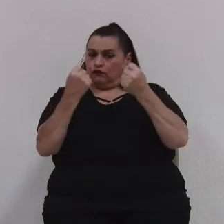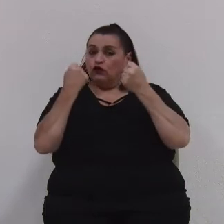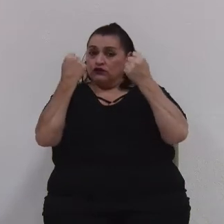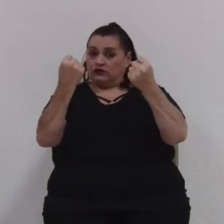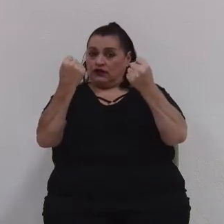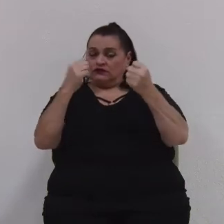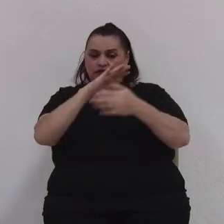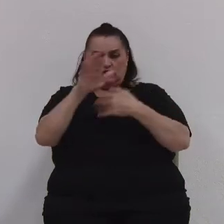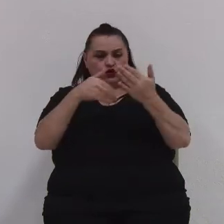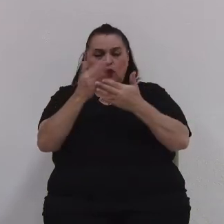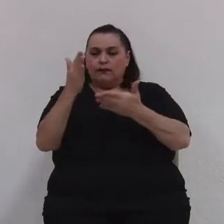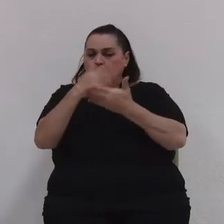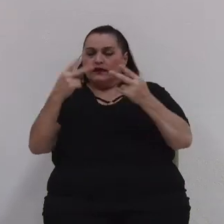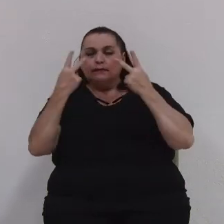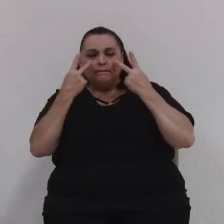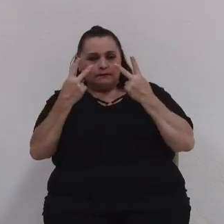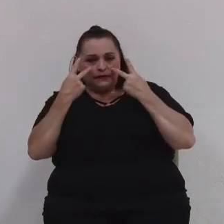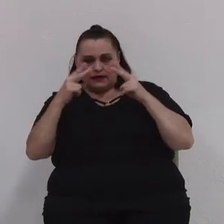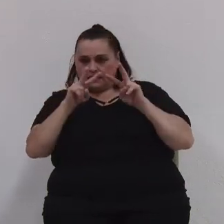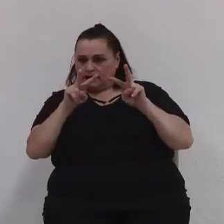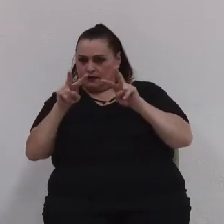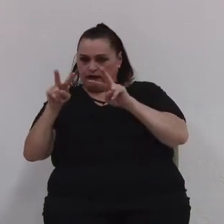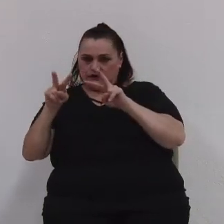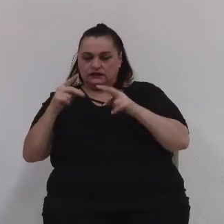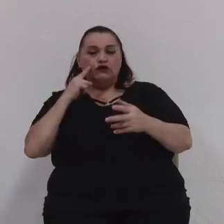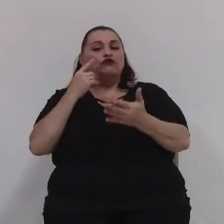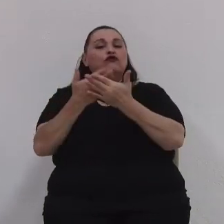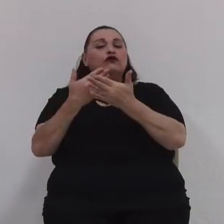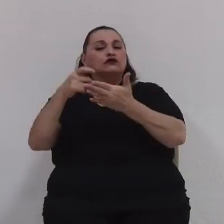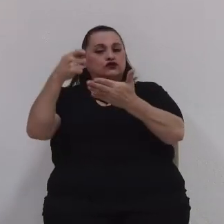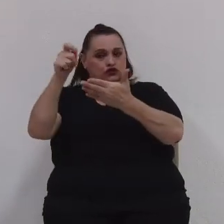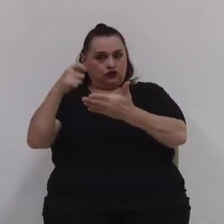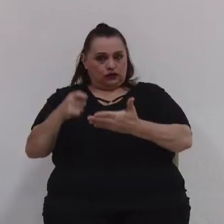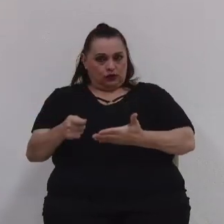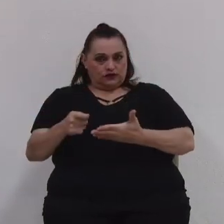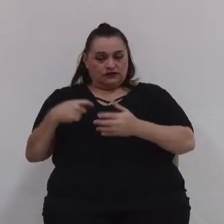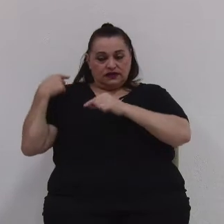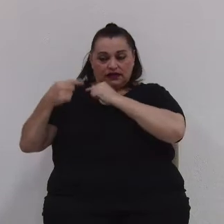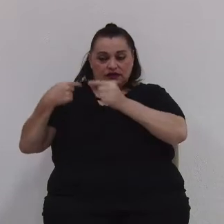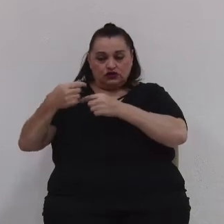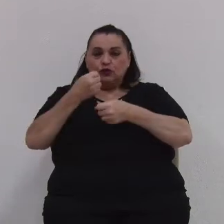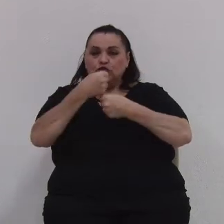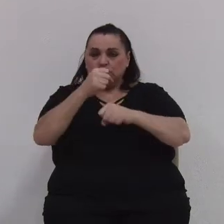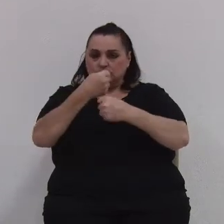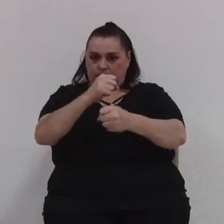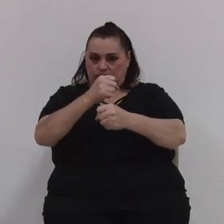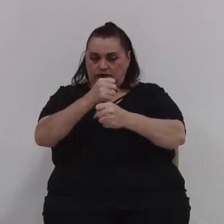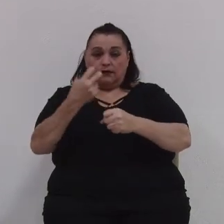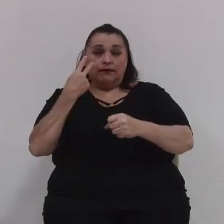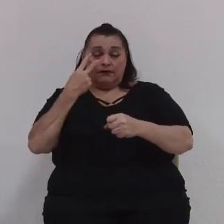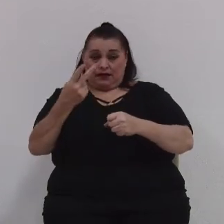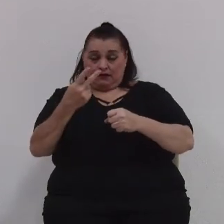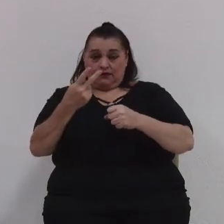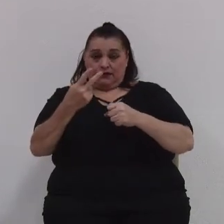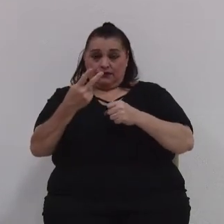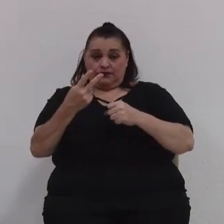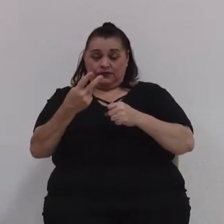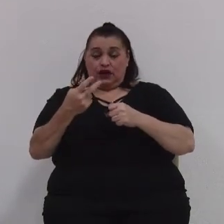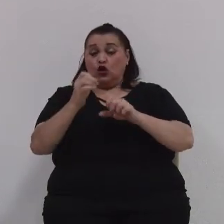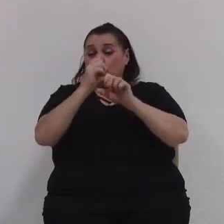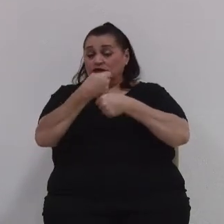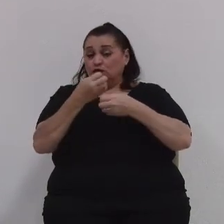es la parte de vigilancia y rendición de cuentas en la gestión municipal. Vean, lo que hicieron